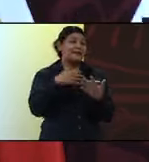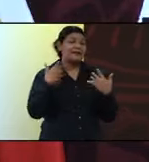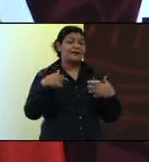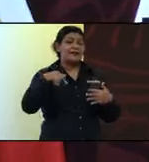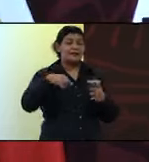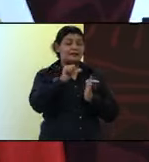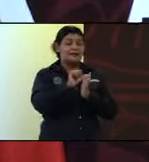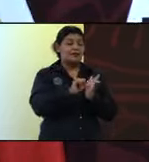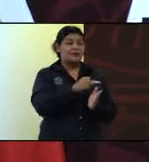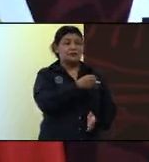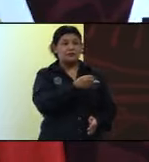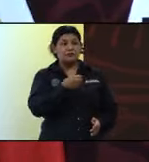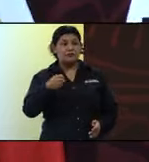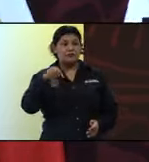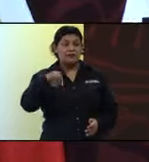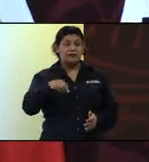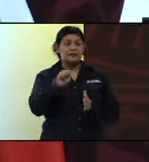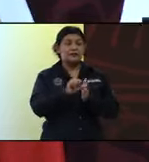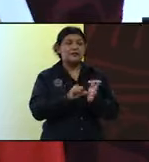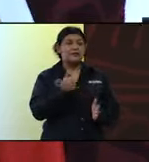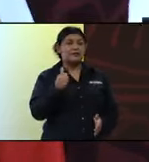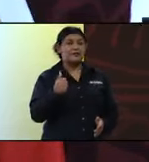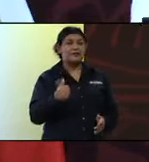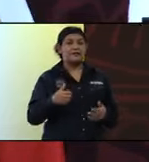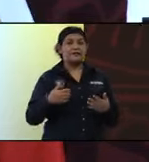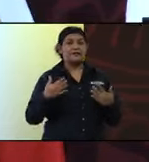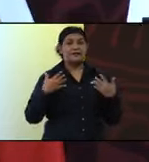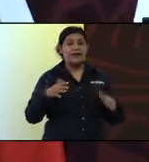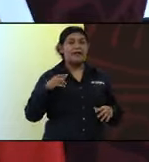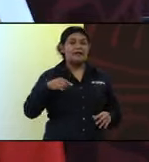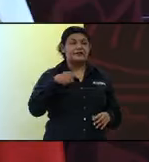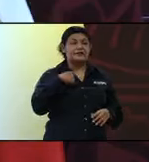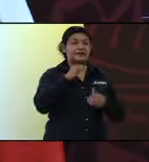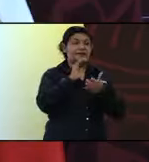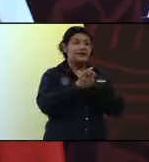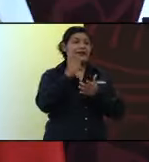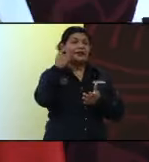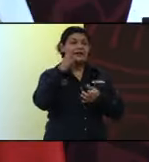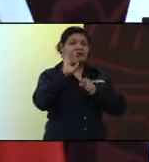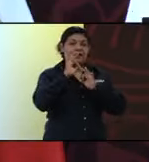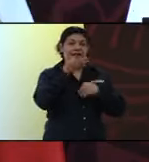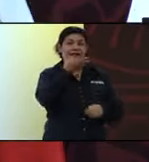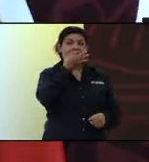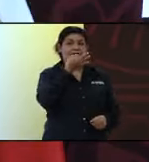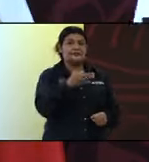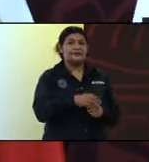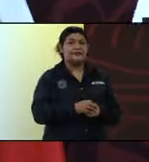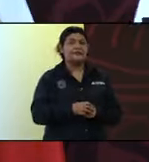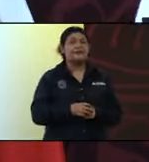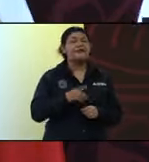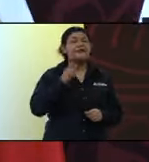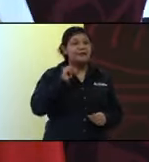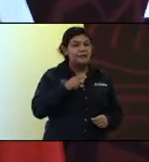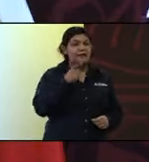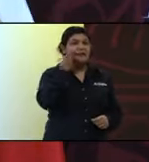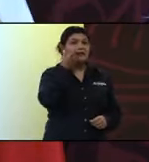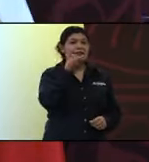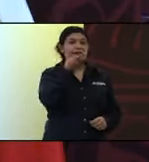este mes de agosto, pero bueno, eso ya lo informará mi esposa Rosa Irma. Muy bien, bueno, también les quiero comentar